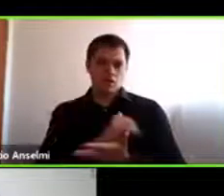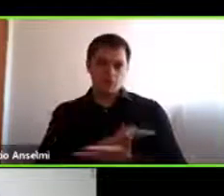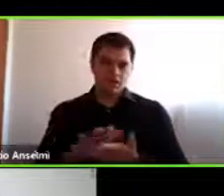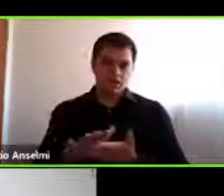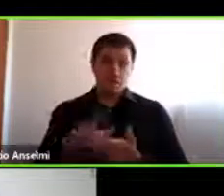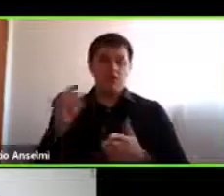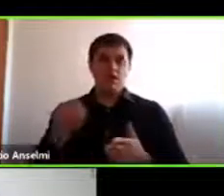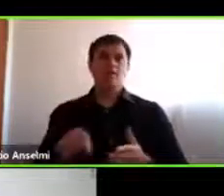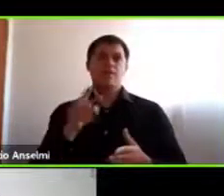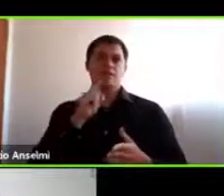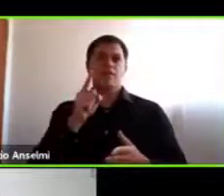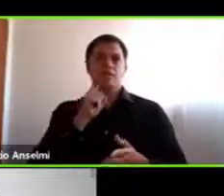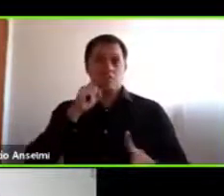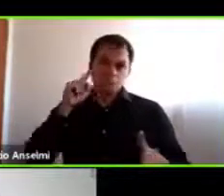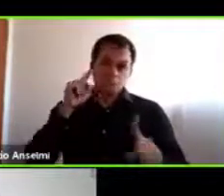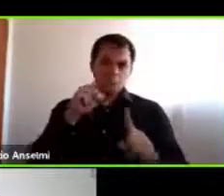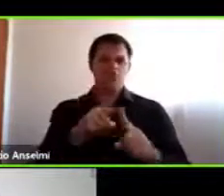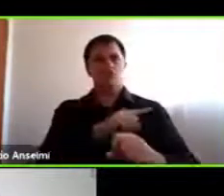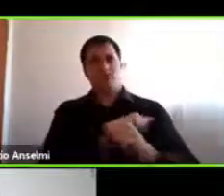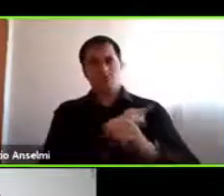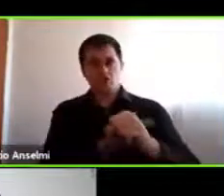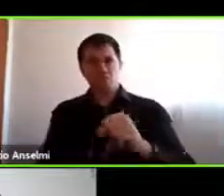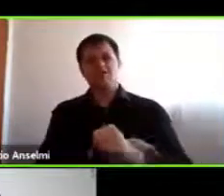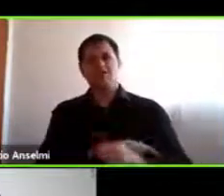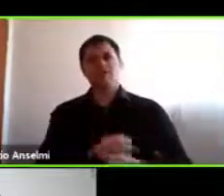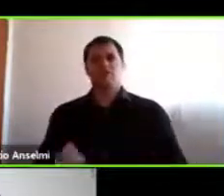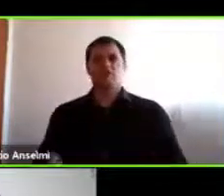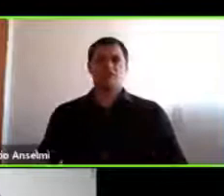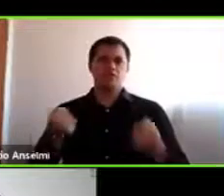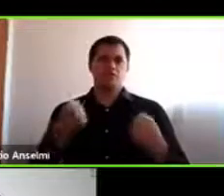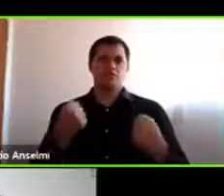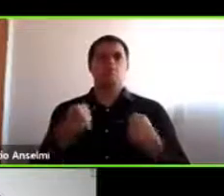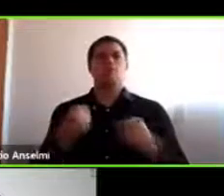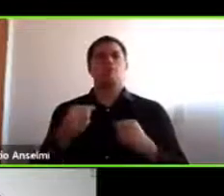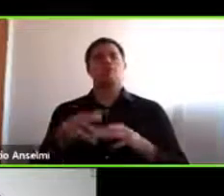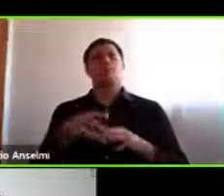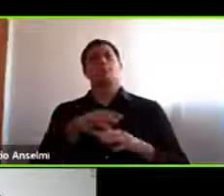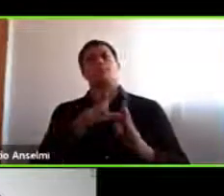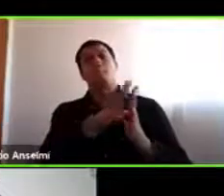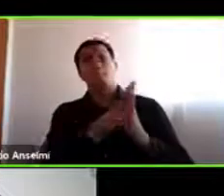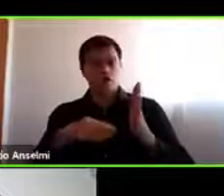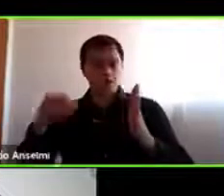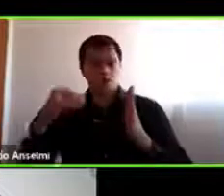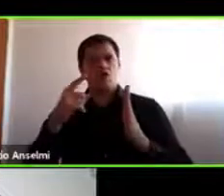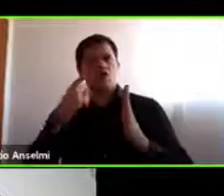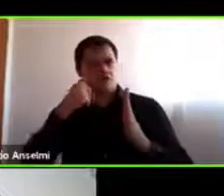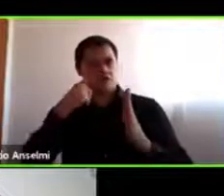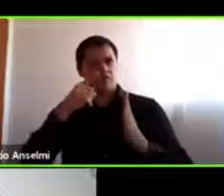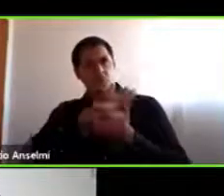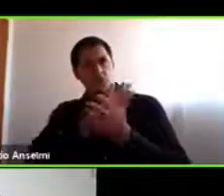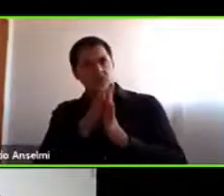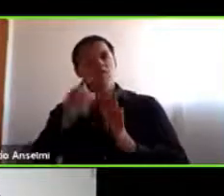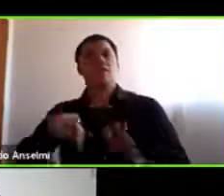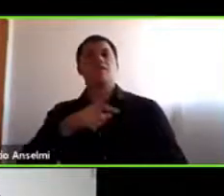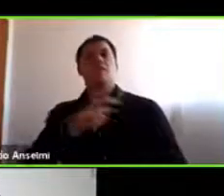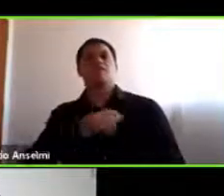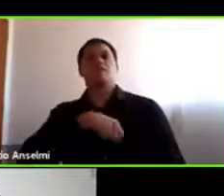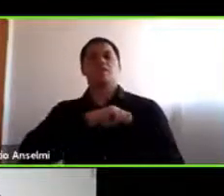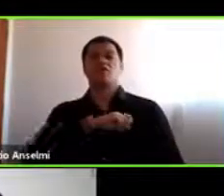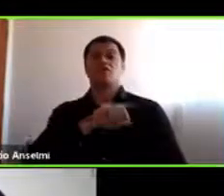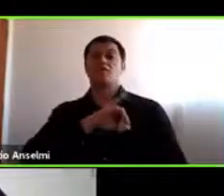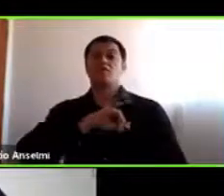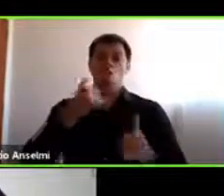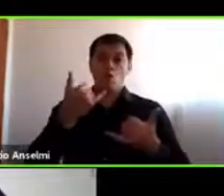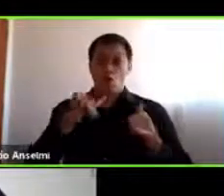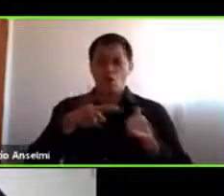fortalezca su modelo del conocimiento completo respecto a la lectura en castellano y el juego va evaluándolo de manera